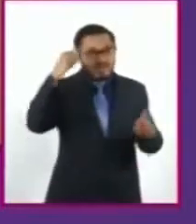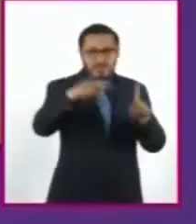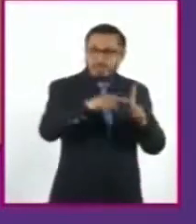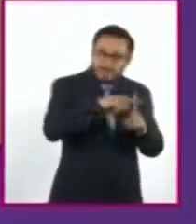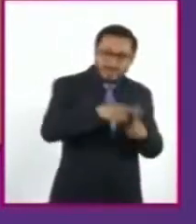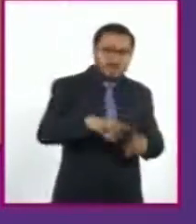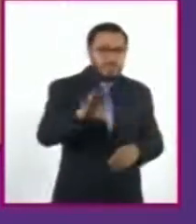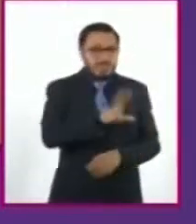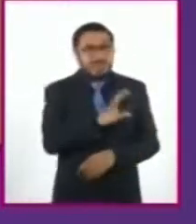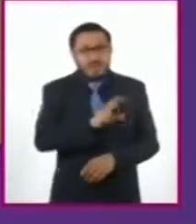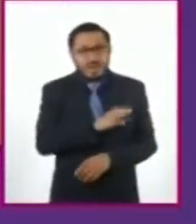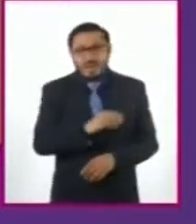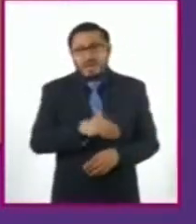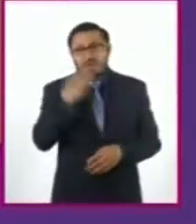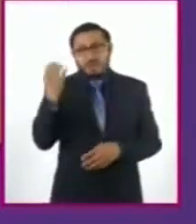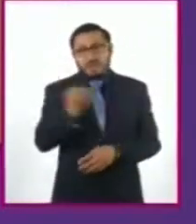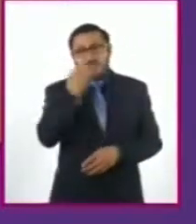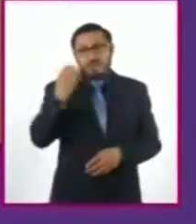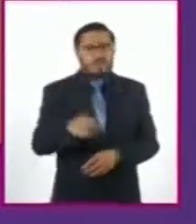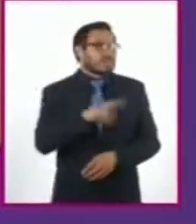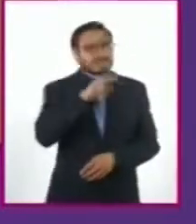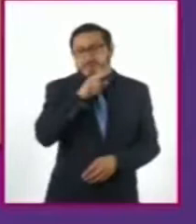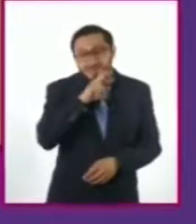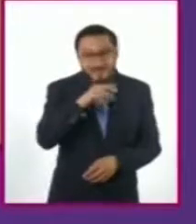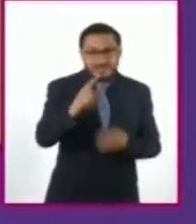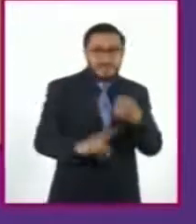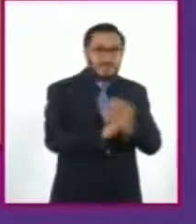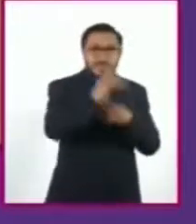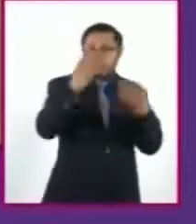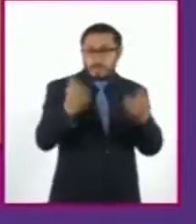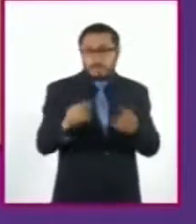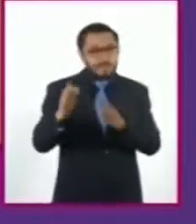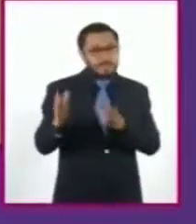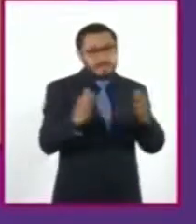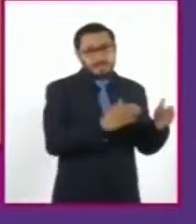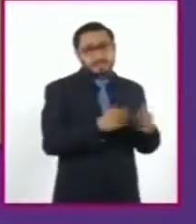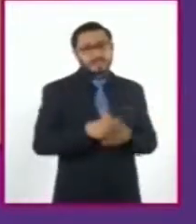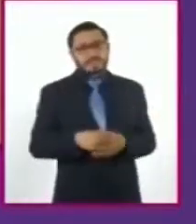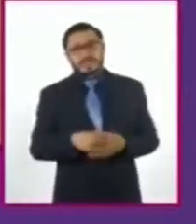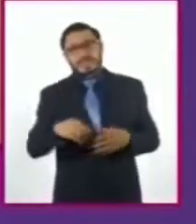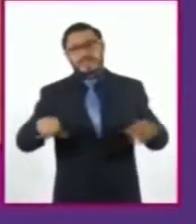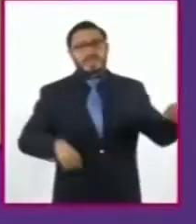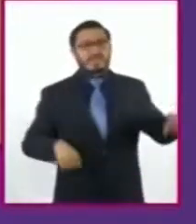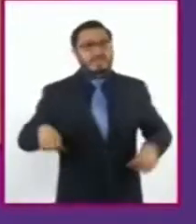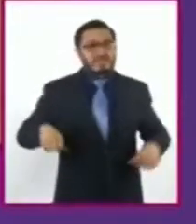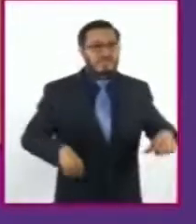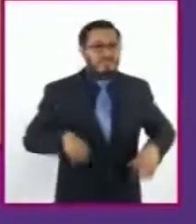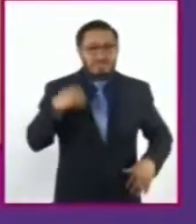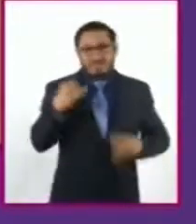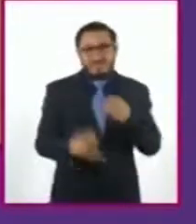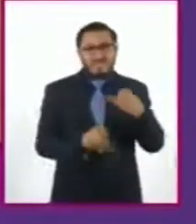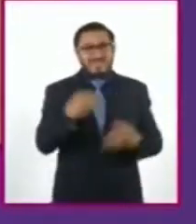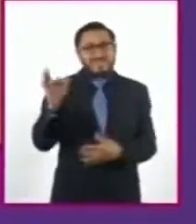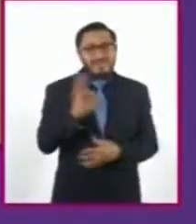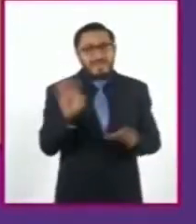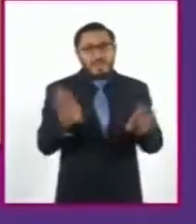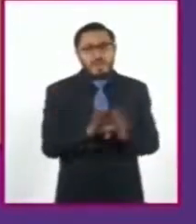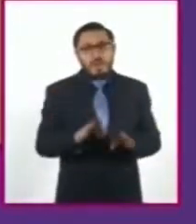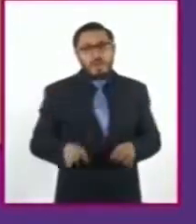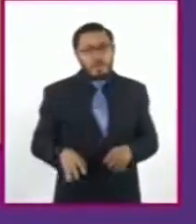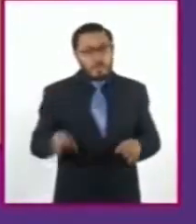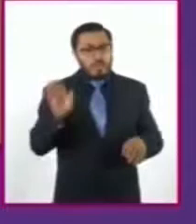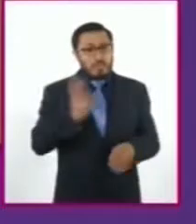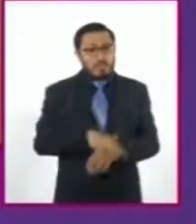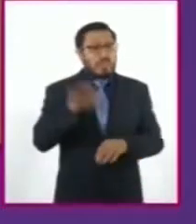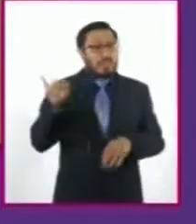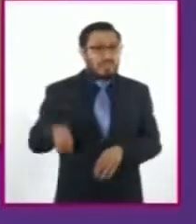a la materia, créeme que no habrá ningún problema. Por otro lado, en las actividades recreativas tal vez te parezca mucho más atractivo